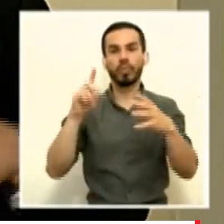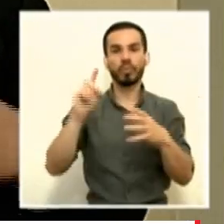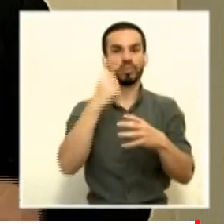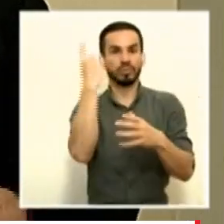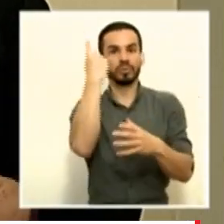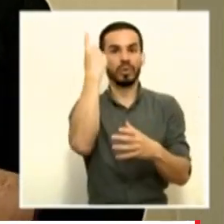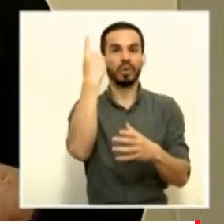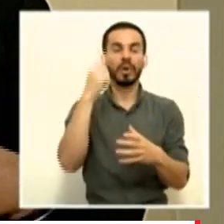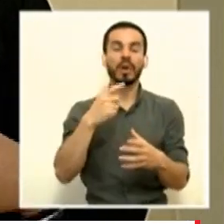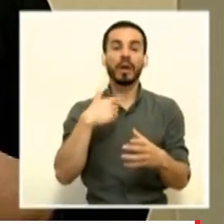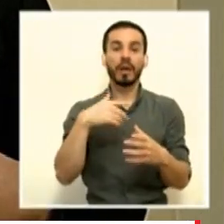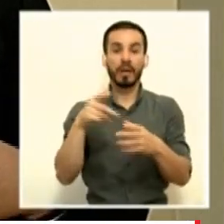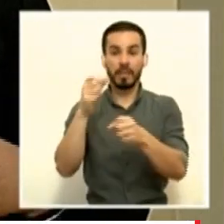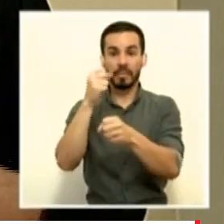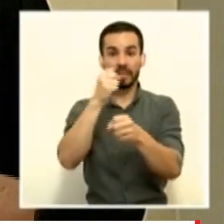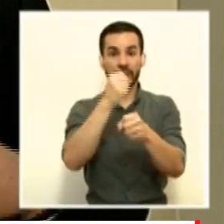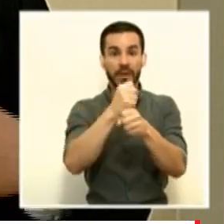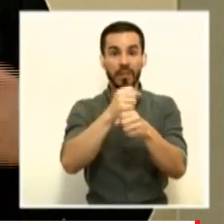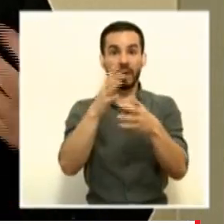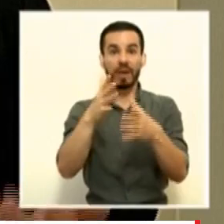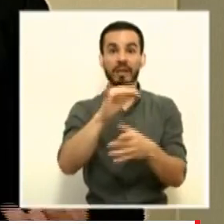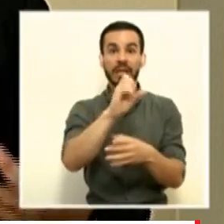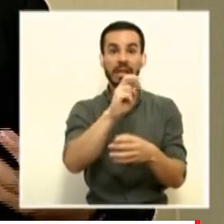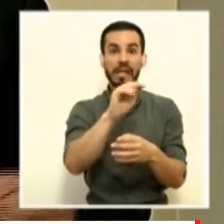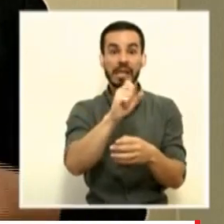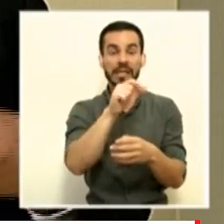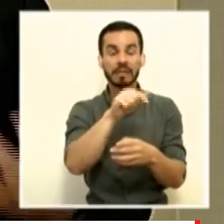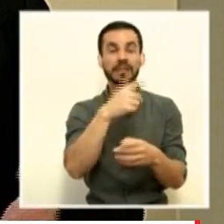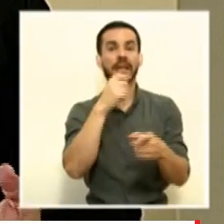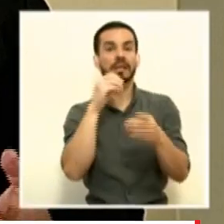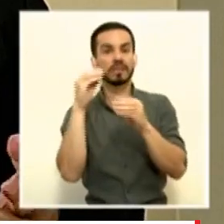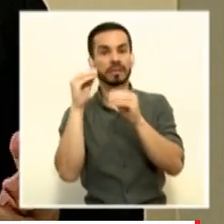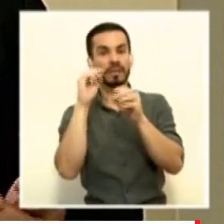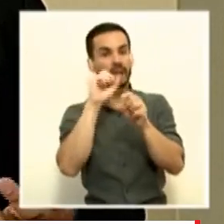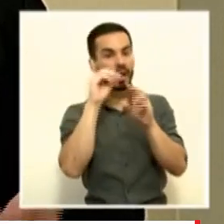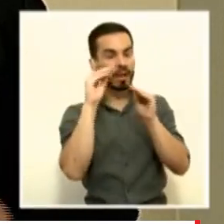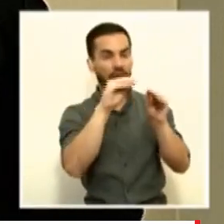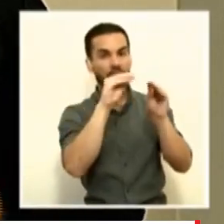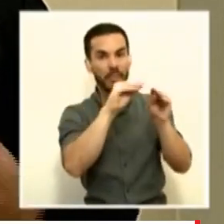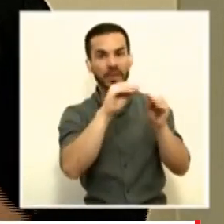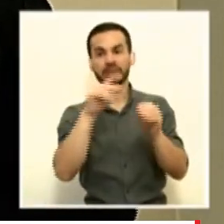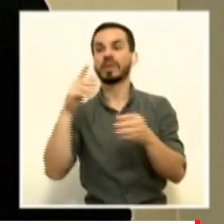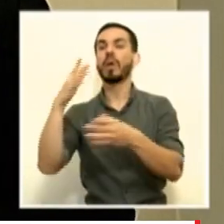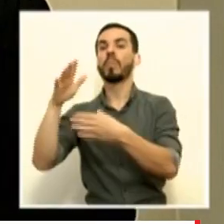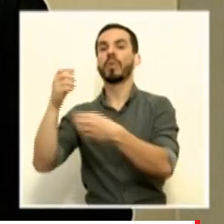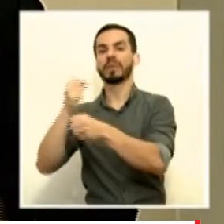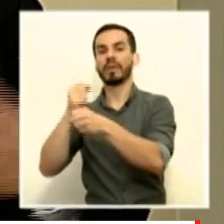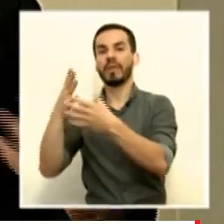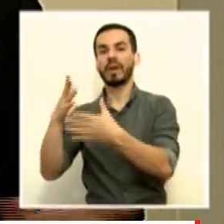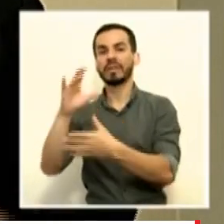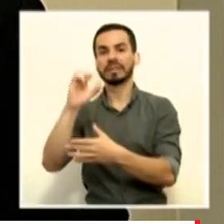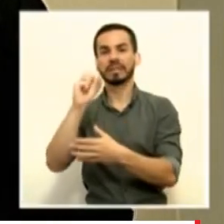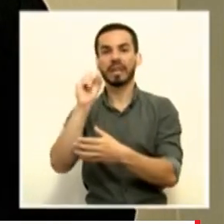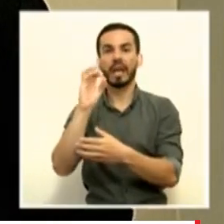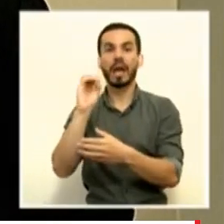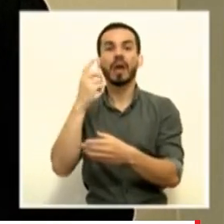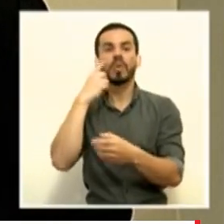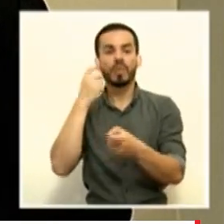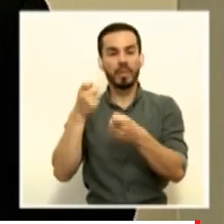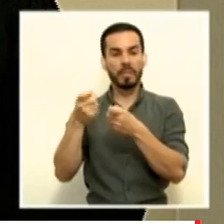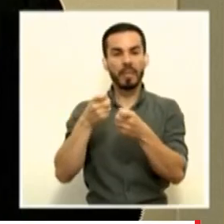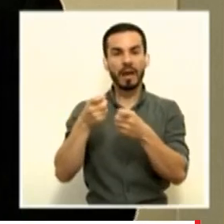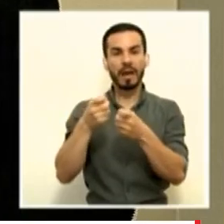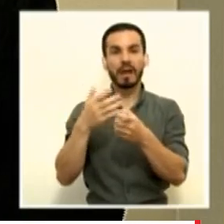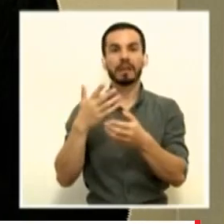hecho, el personal del INS va a ser capacitado por personal del SEACO en algunos temas sobre el manejo de